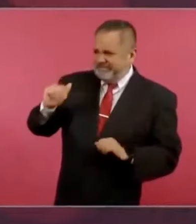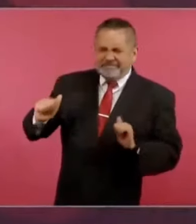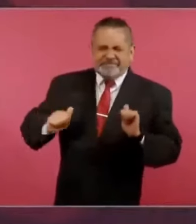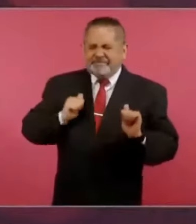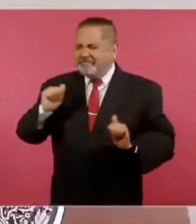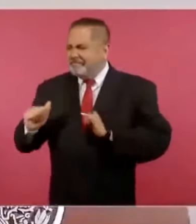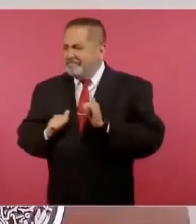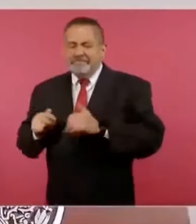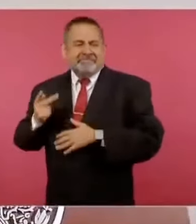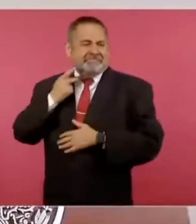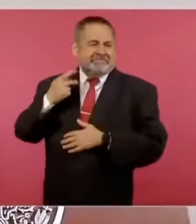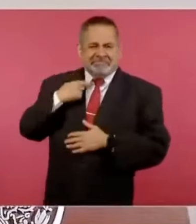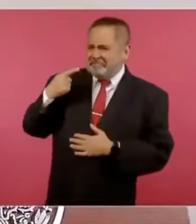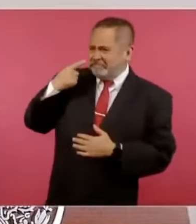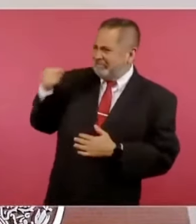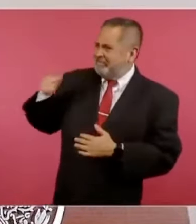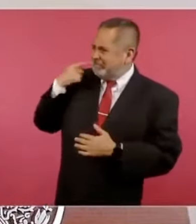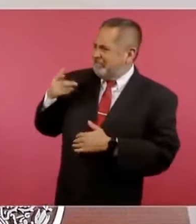política